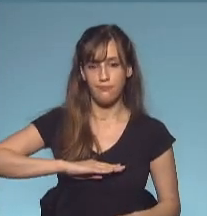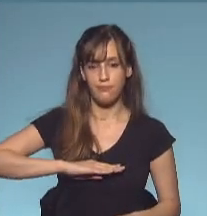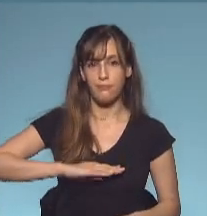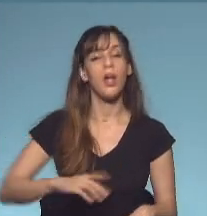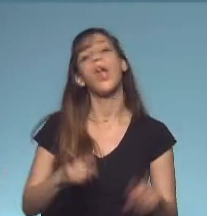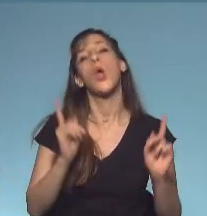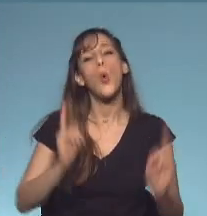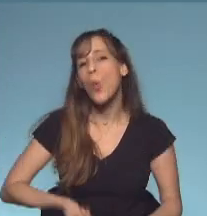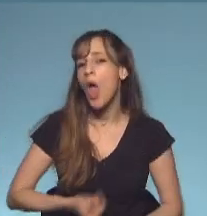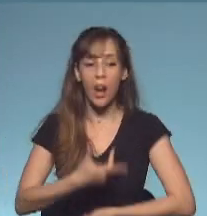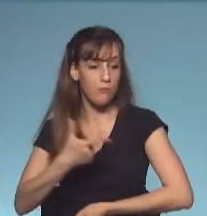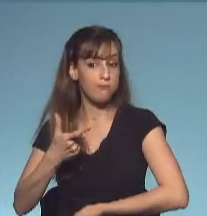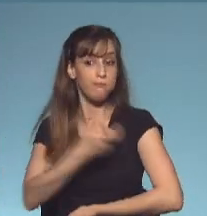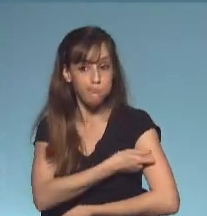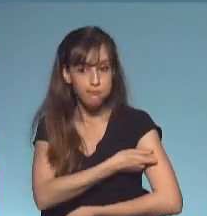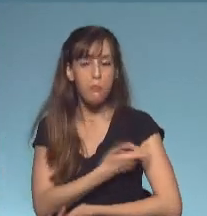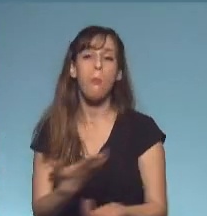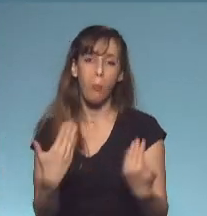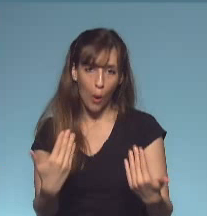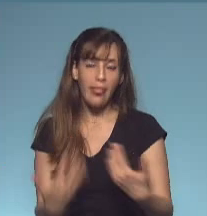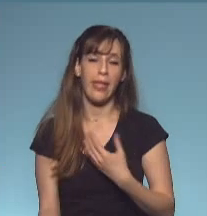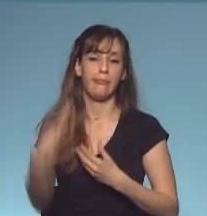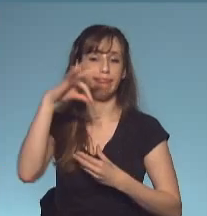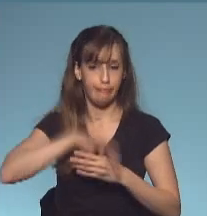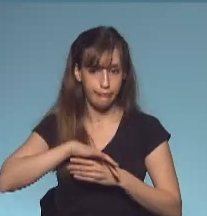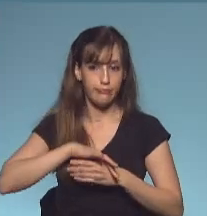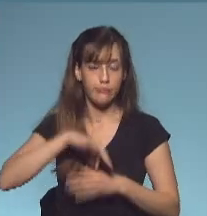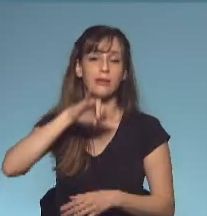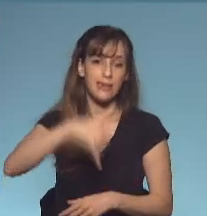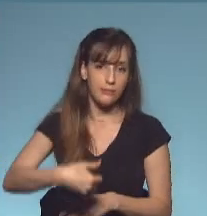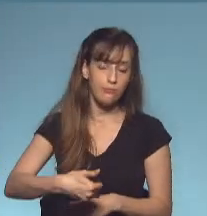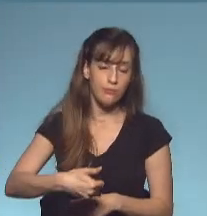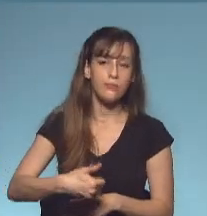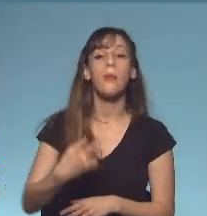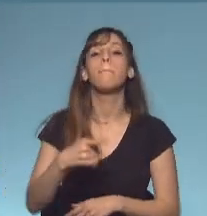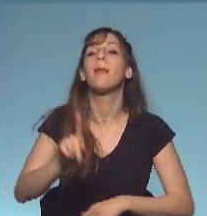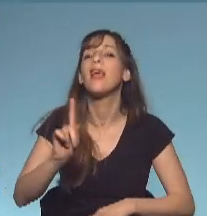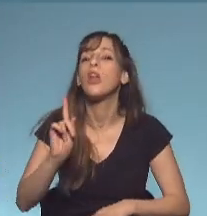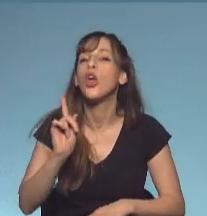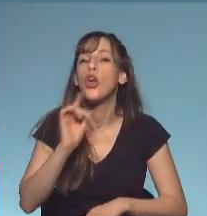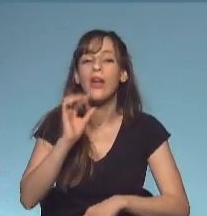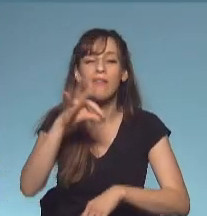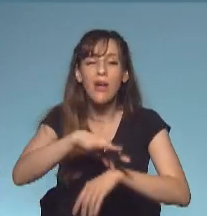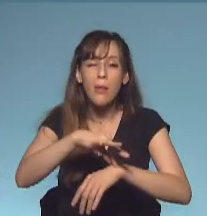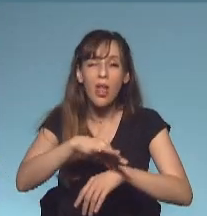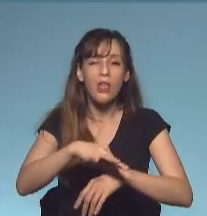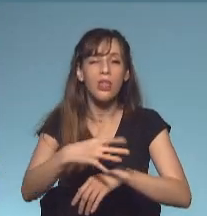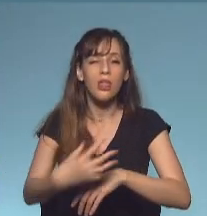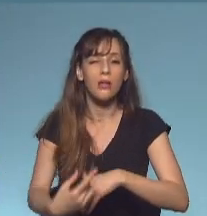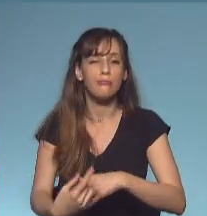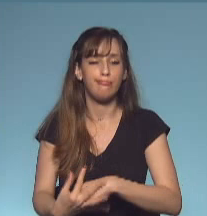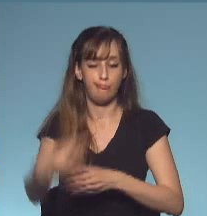estando vacunado, uno se puede contagiar, es cierto, pero la enfermedad tiende a ser muchísimo más